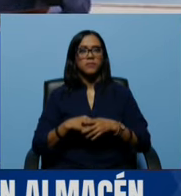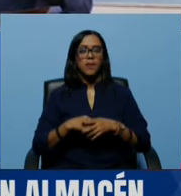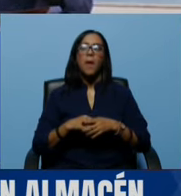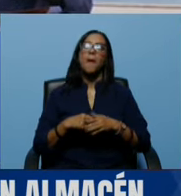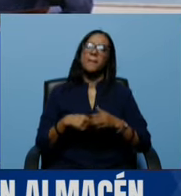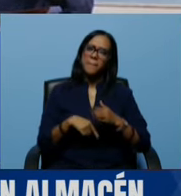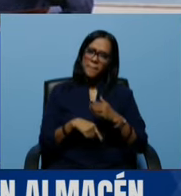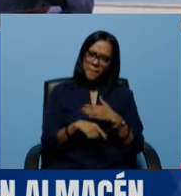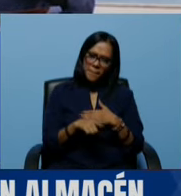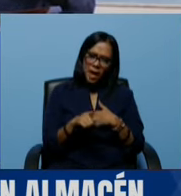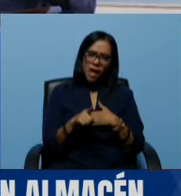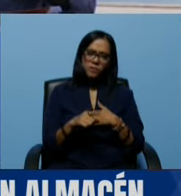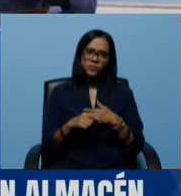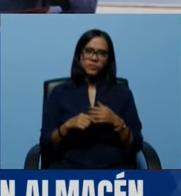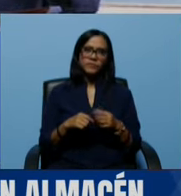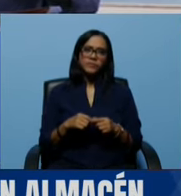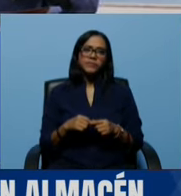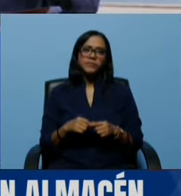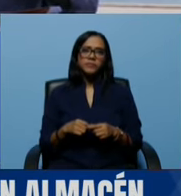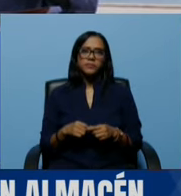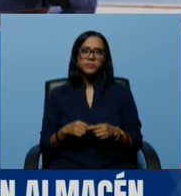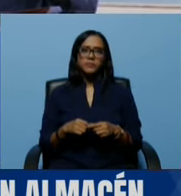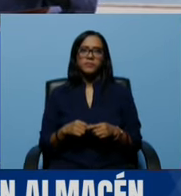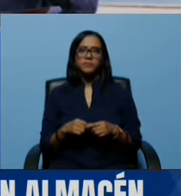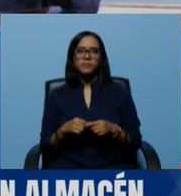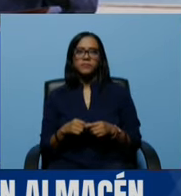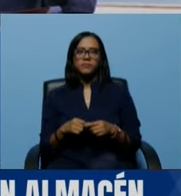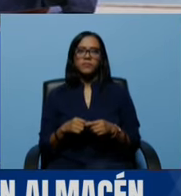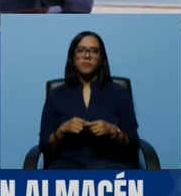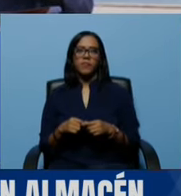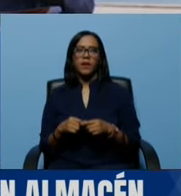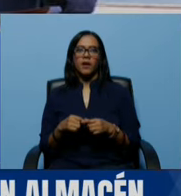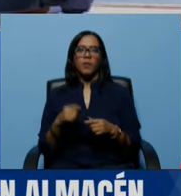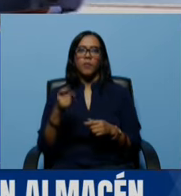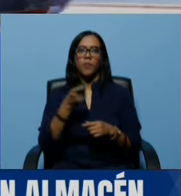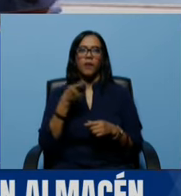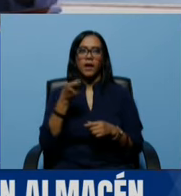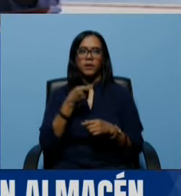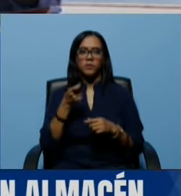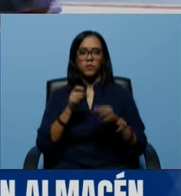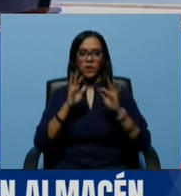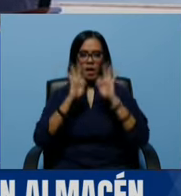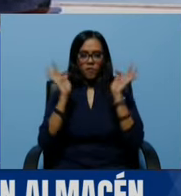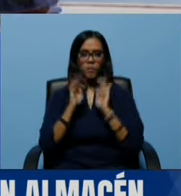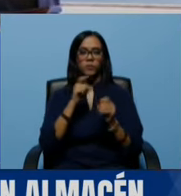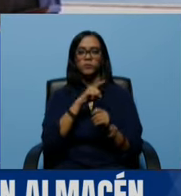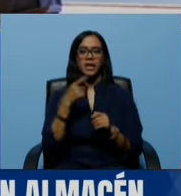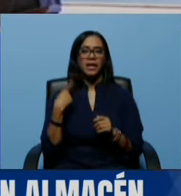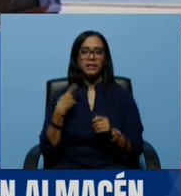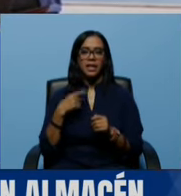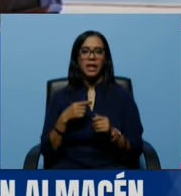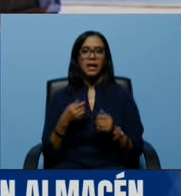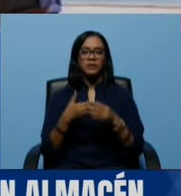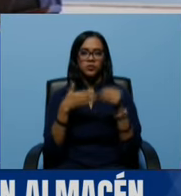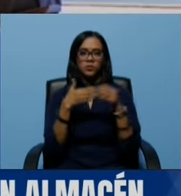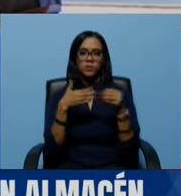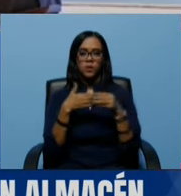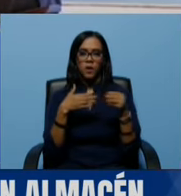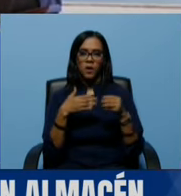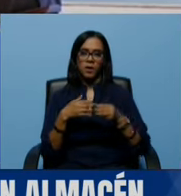vamos a ir buscando la forma que ustedes obtengan divisas,